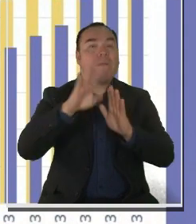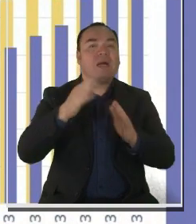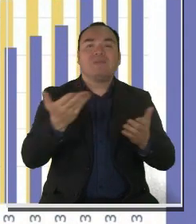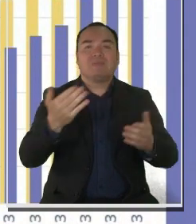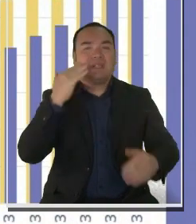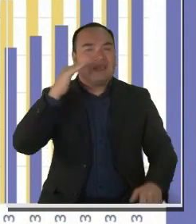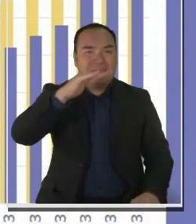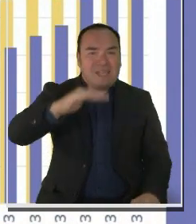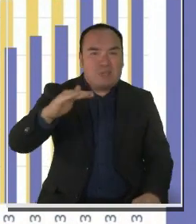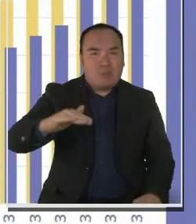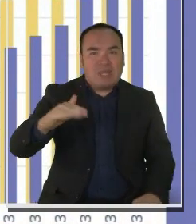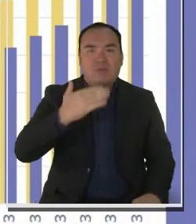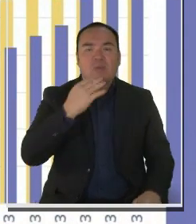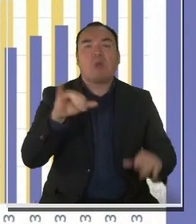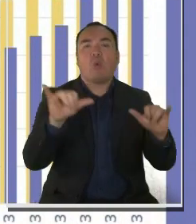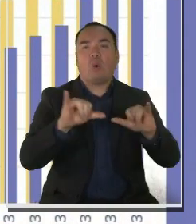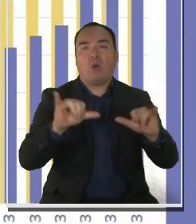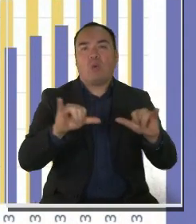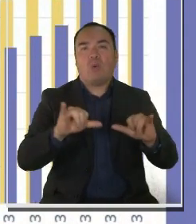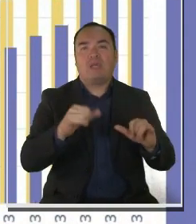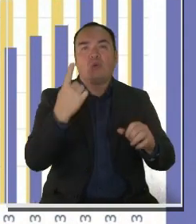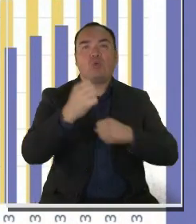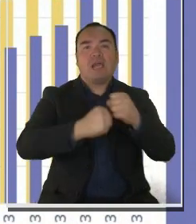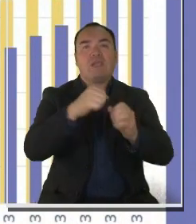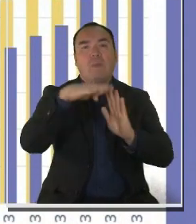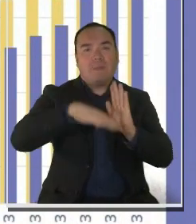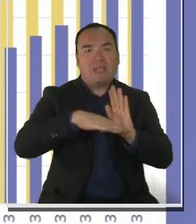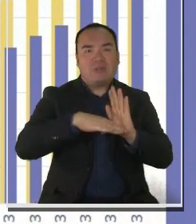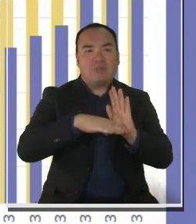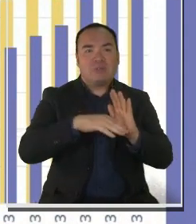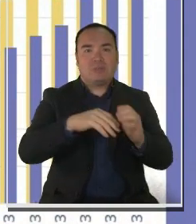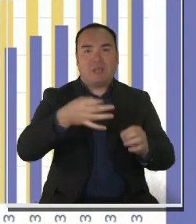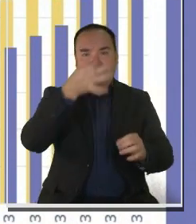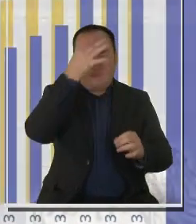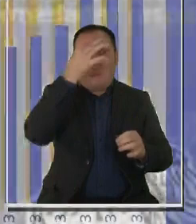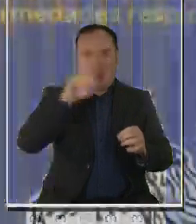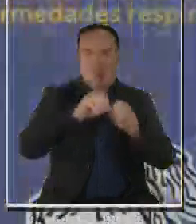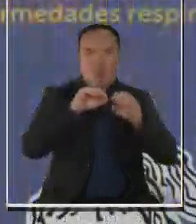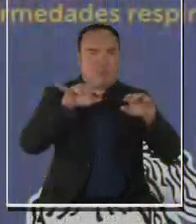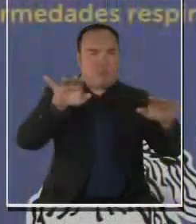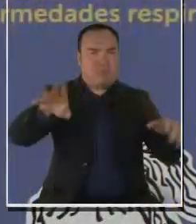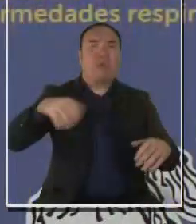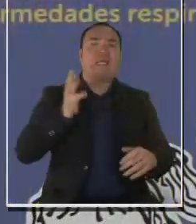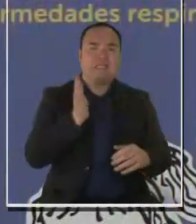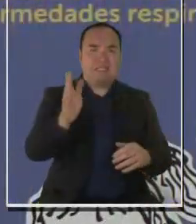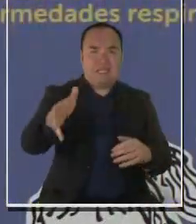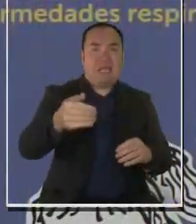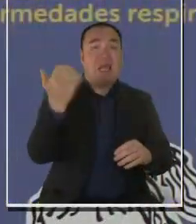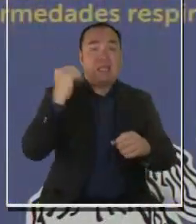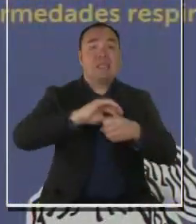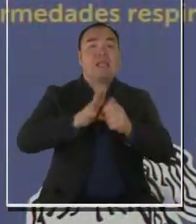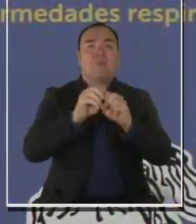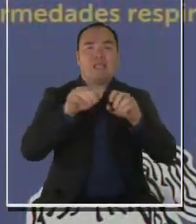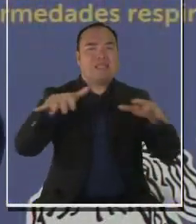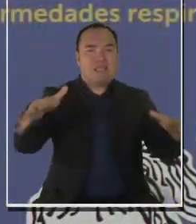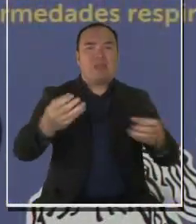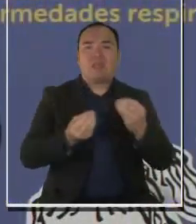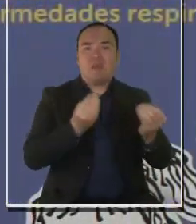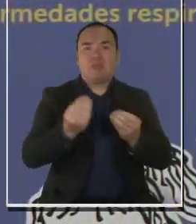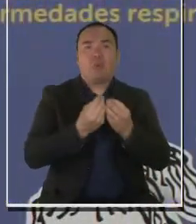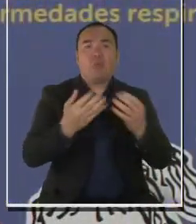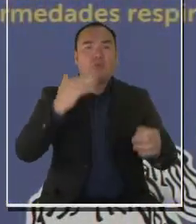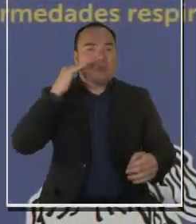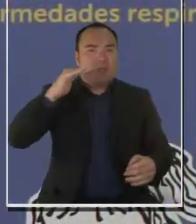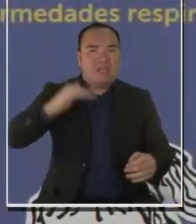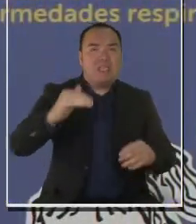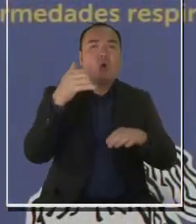niños menores de 1 año. La circulación sigue siendo alta. Durante la pandemia se generó este gran número de personas susceptibles, y especialmente de